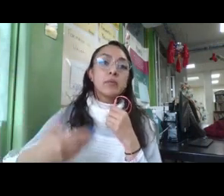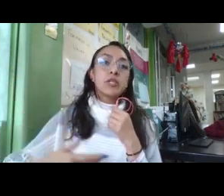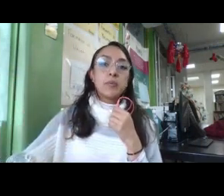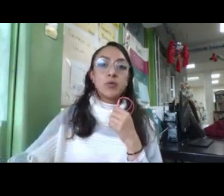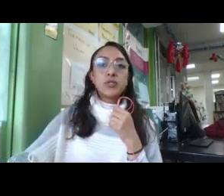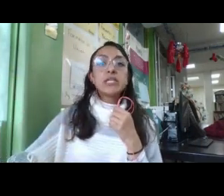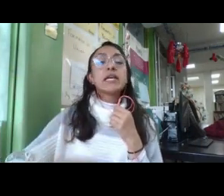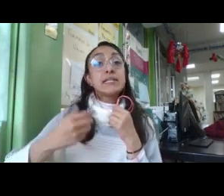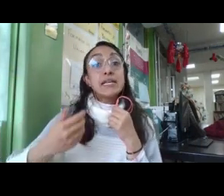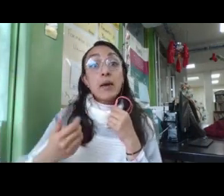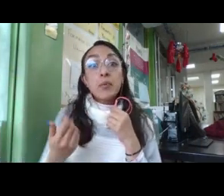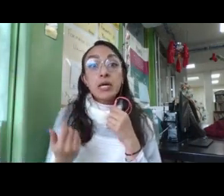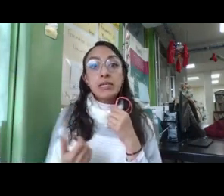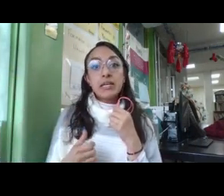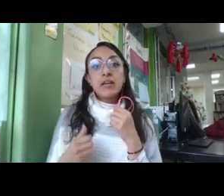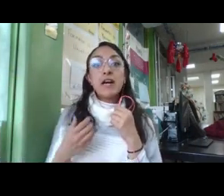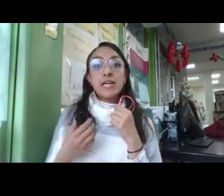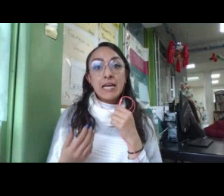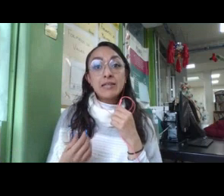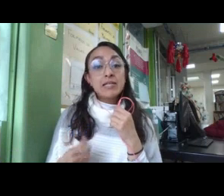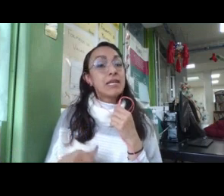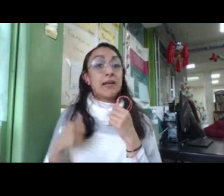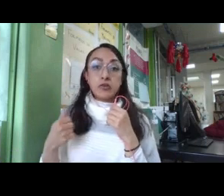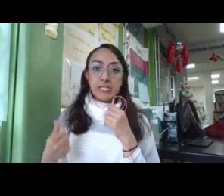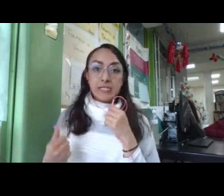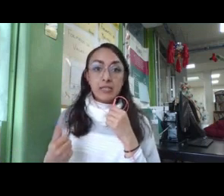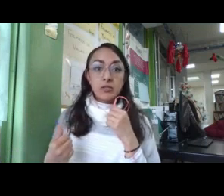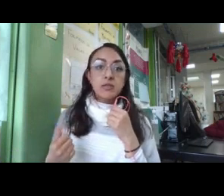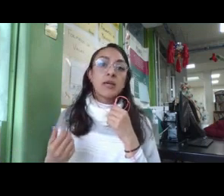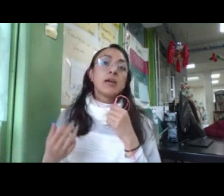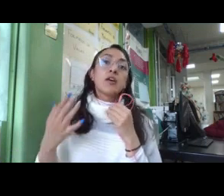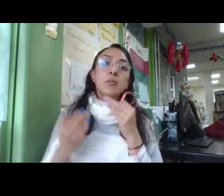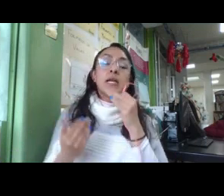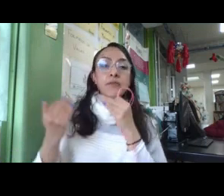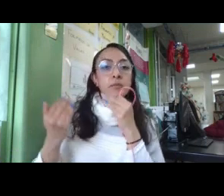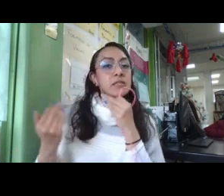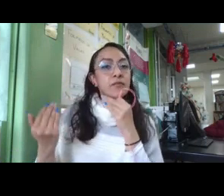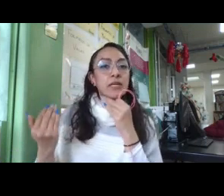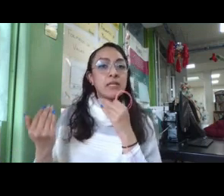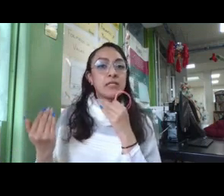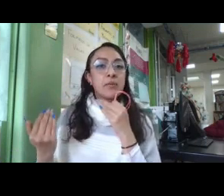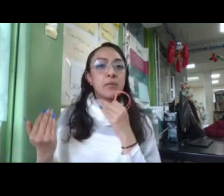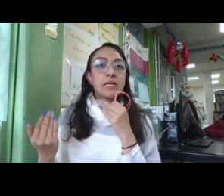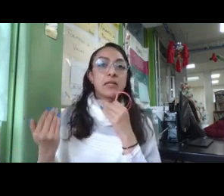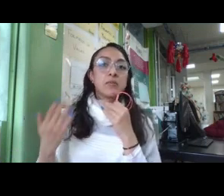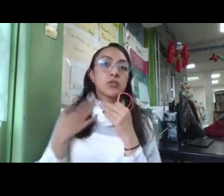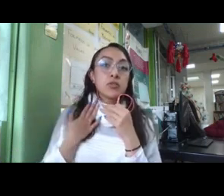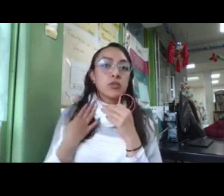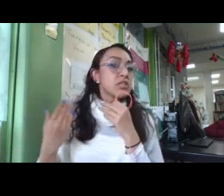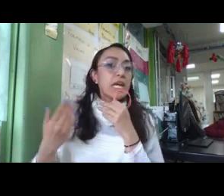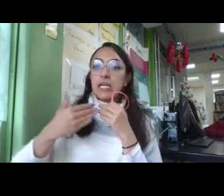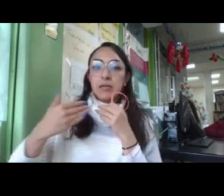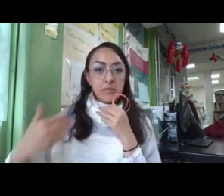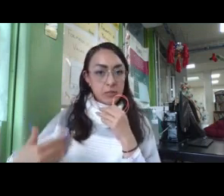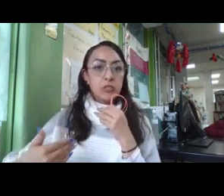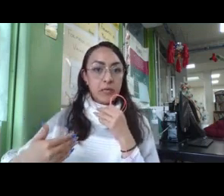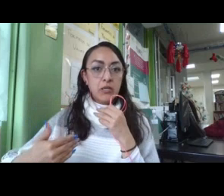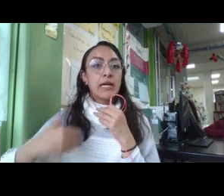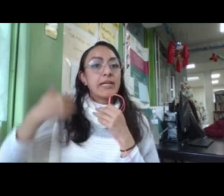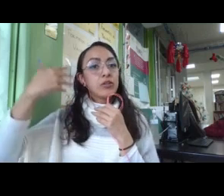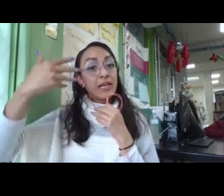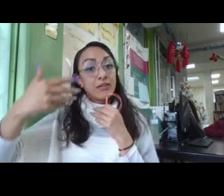que vamos a producir, que esa ya puede tener variantes en los acentos, como las formas diferentes de hablar que tenemos nosotros en el